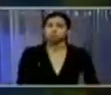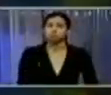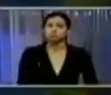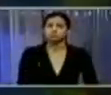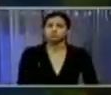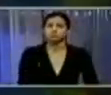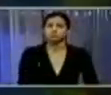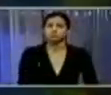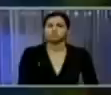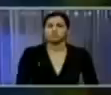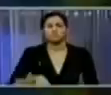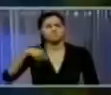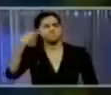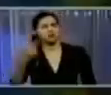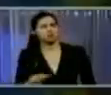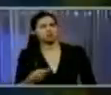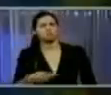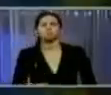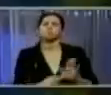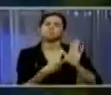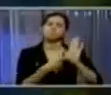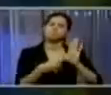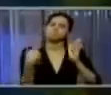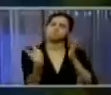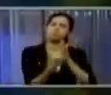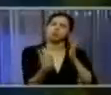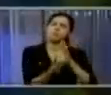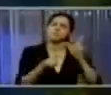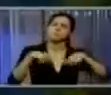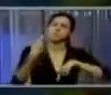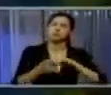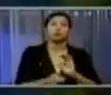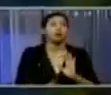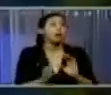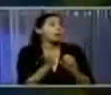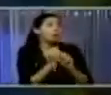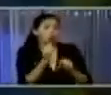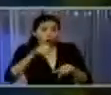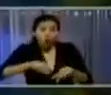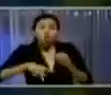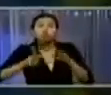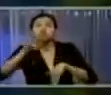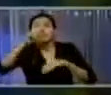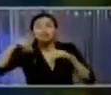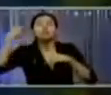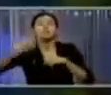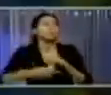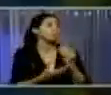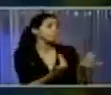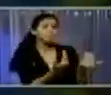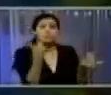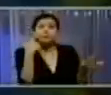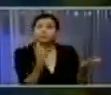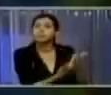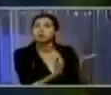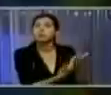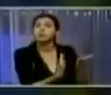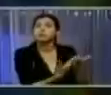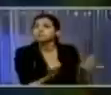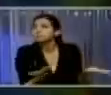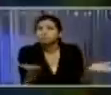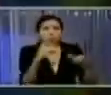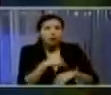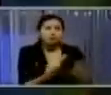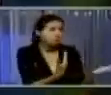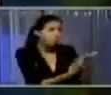Y mañana presento las pruebas, Ramos Alú. Todavía hoy, 12 años después, estamos esperando las pruebas de Ramos Alú.